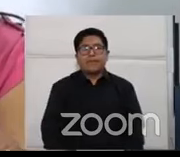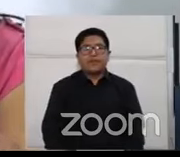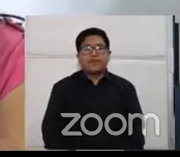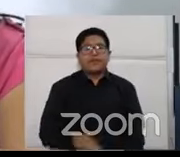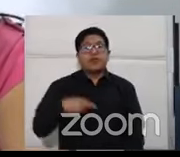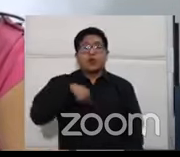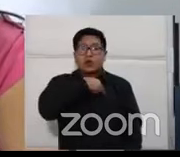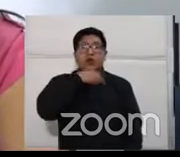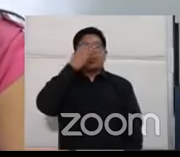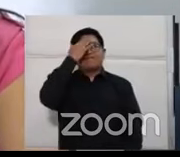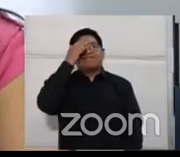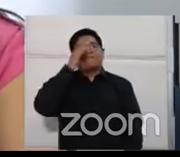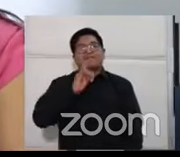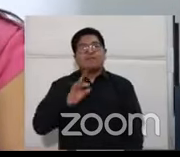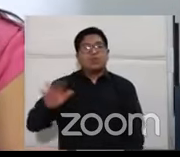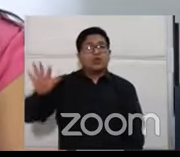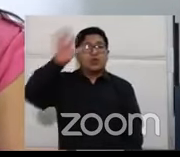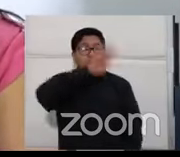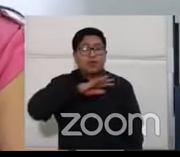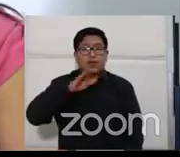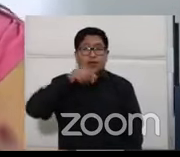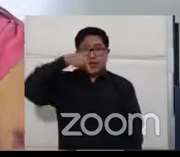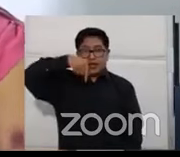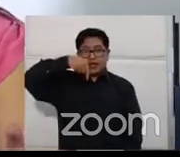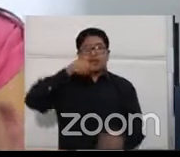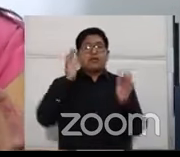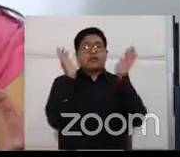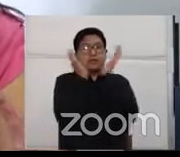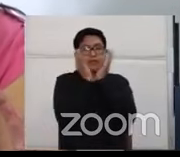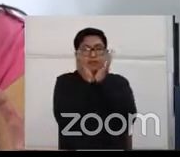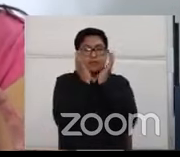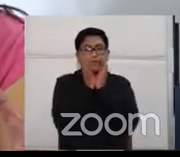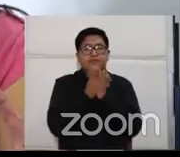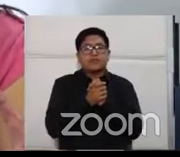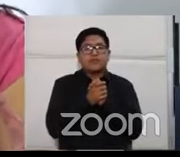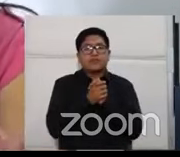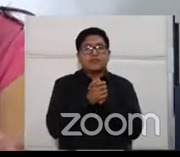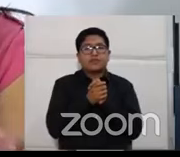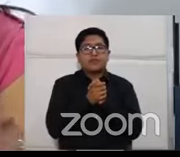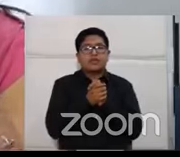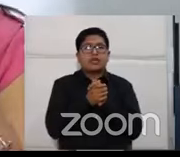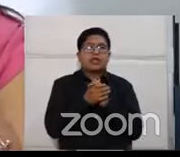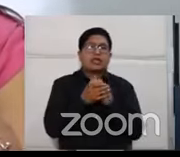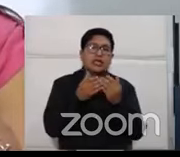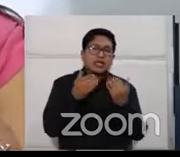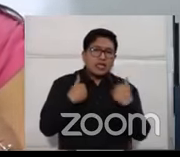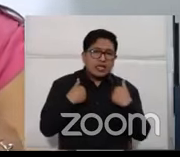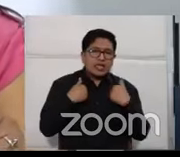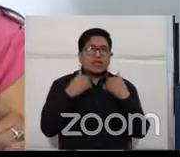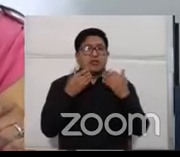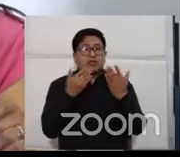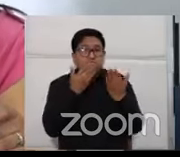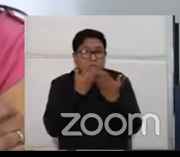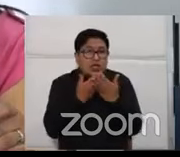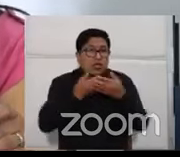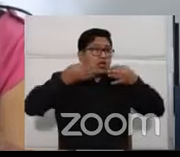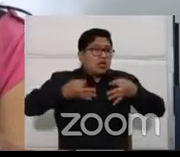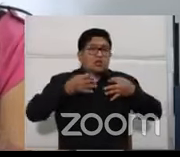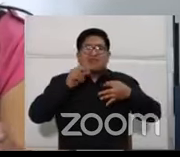nuestro país la defensoría del pueblo nuevamente con la con lo poco que tenemos con la infraestructura